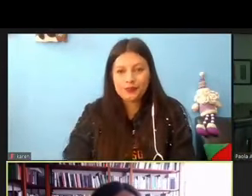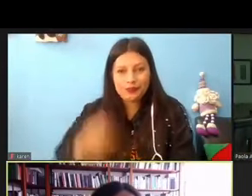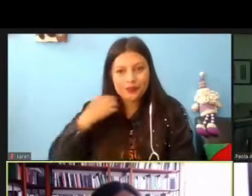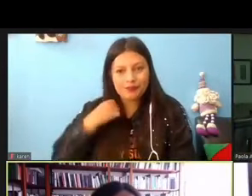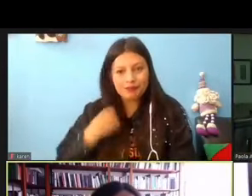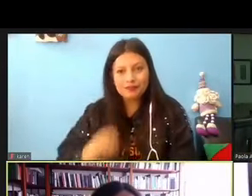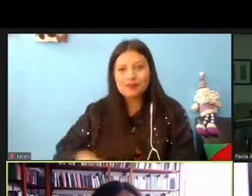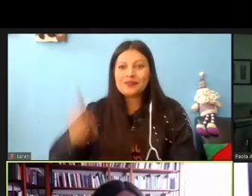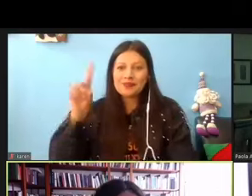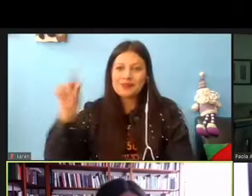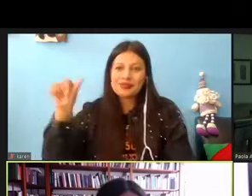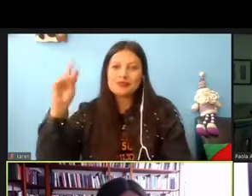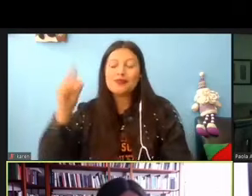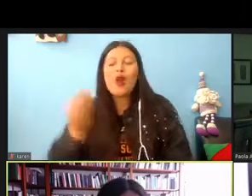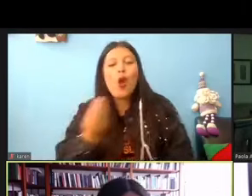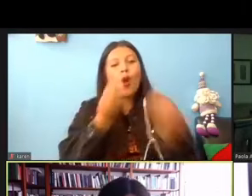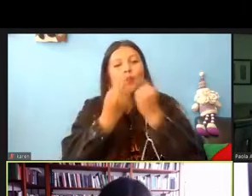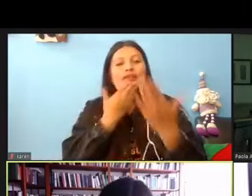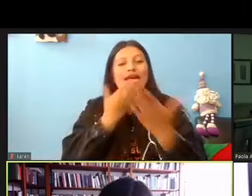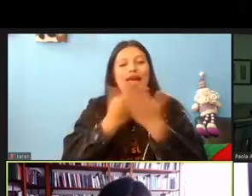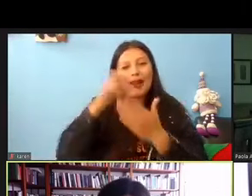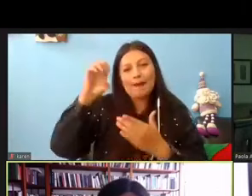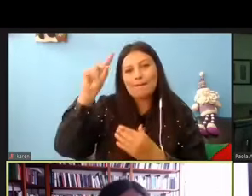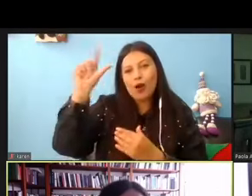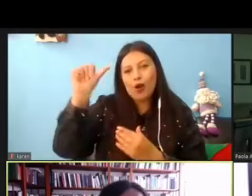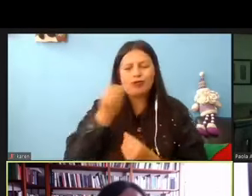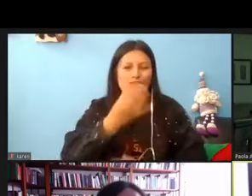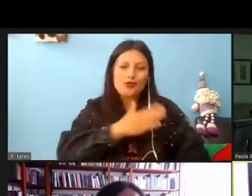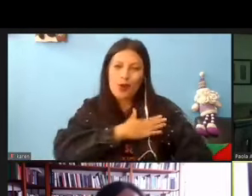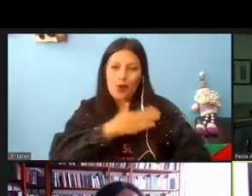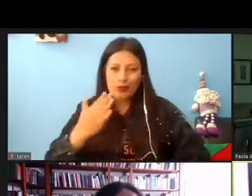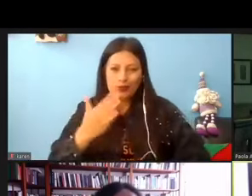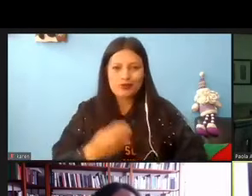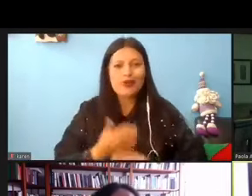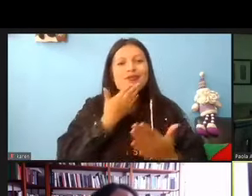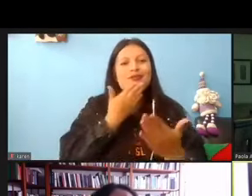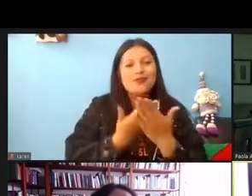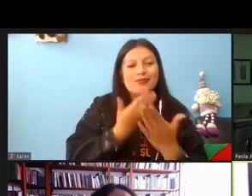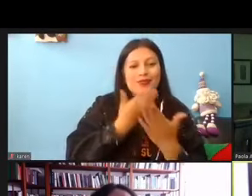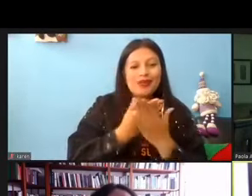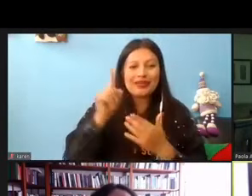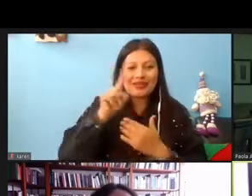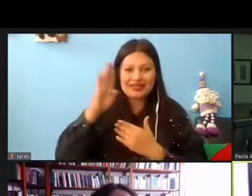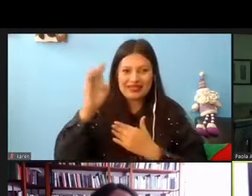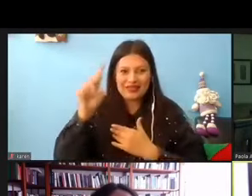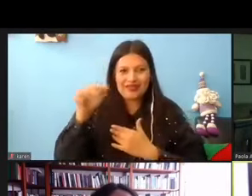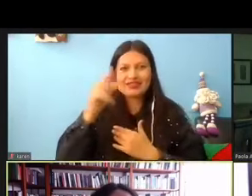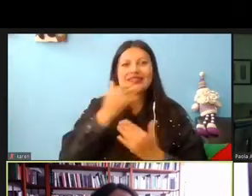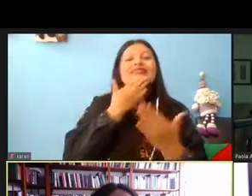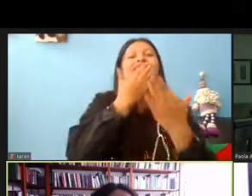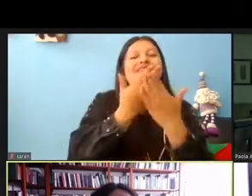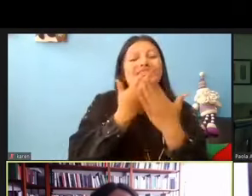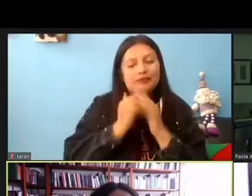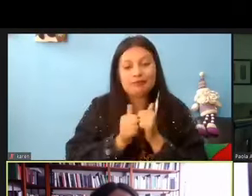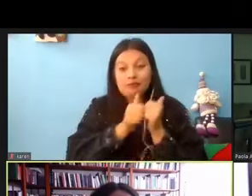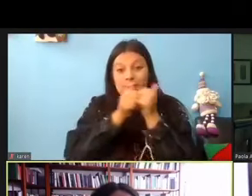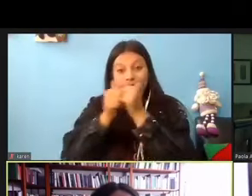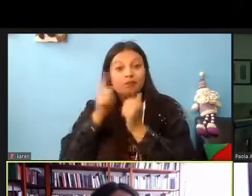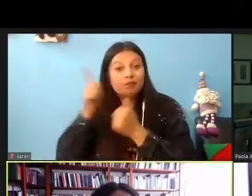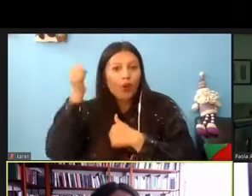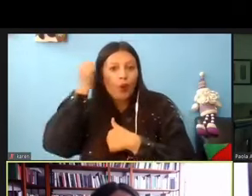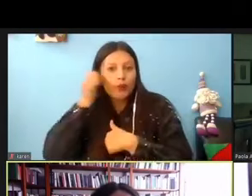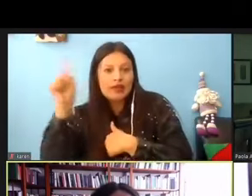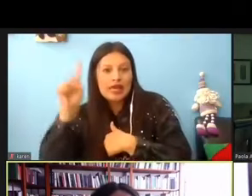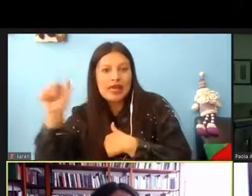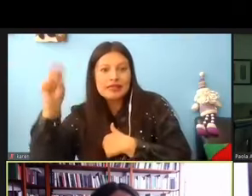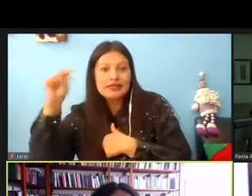Muchas gracias, Paola. Con muchísimo gusto. Muchas gracias. Bueno, ahora mientras se van a